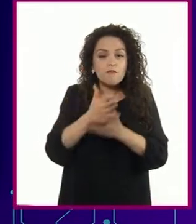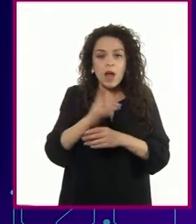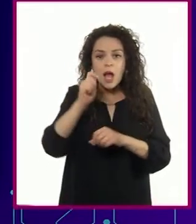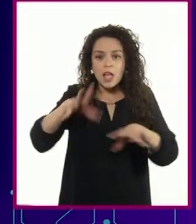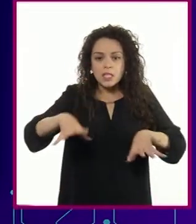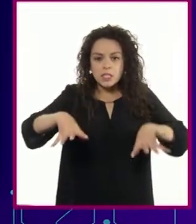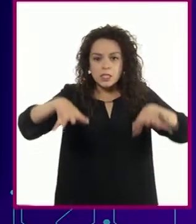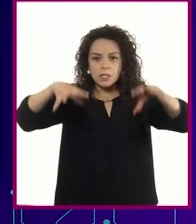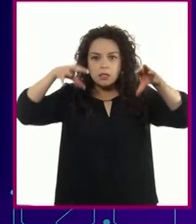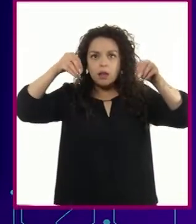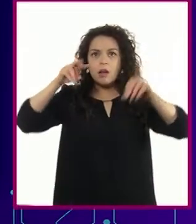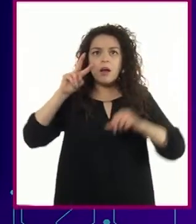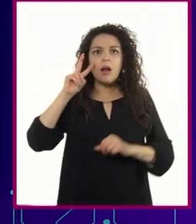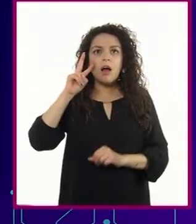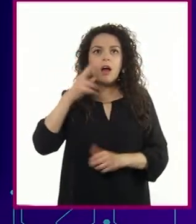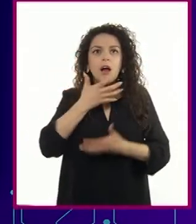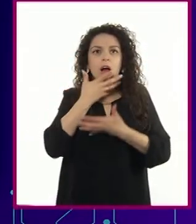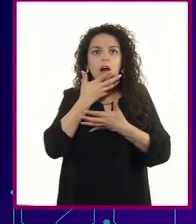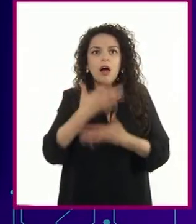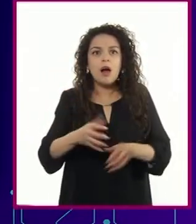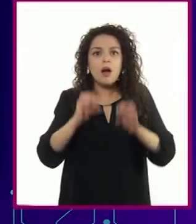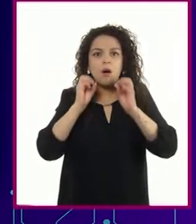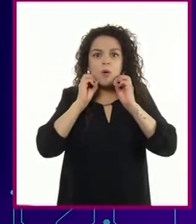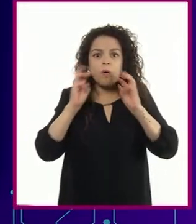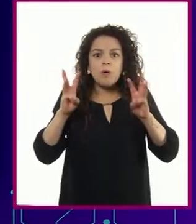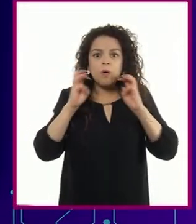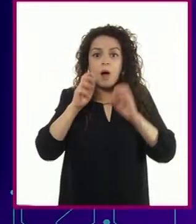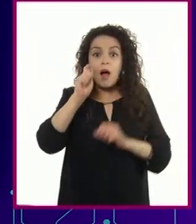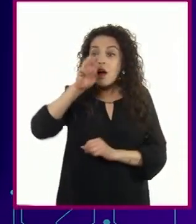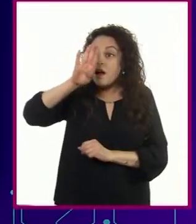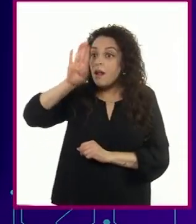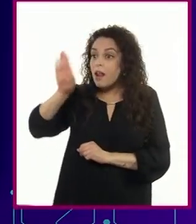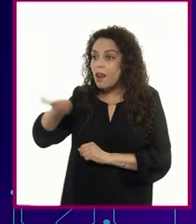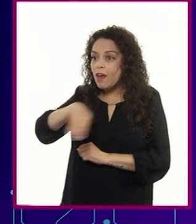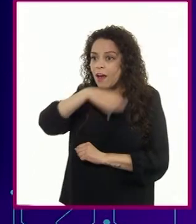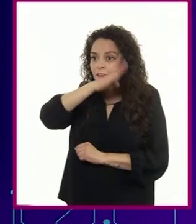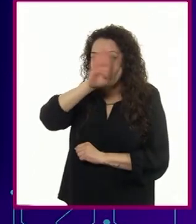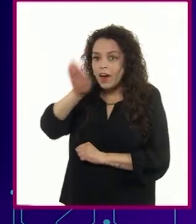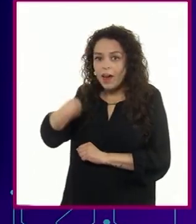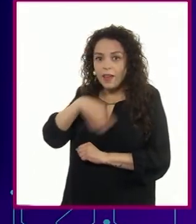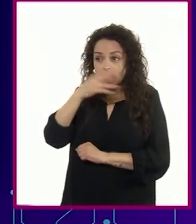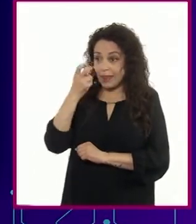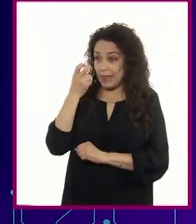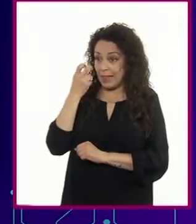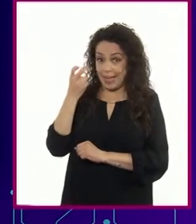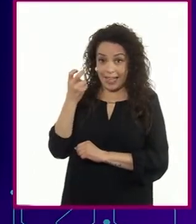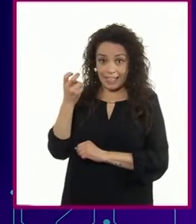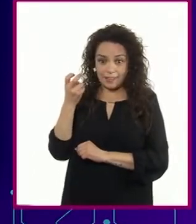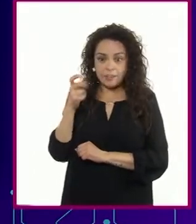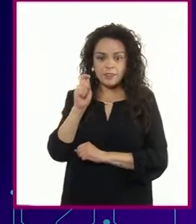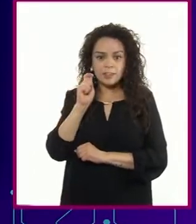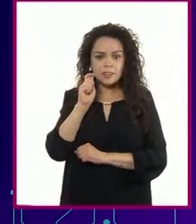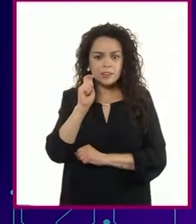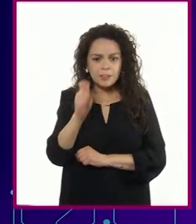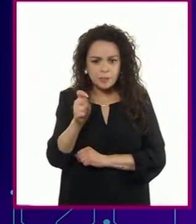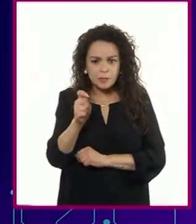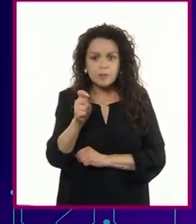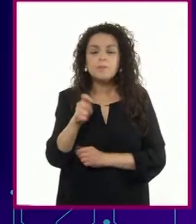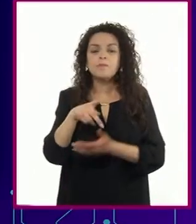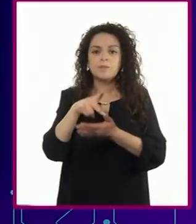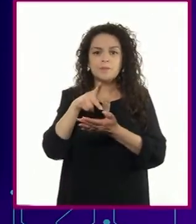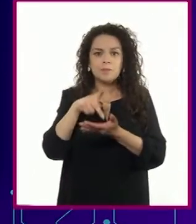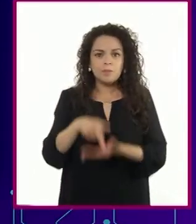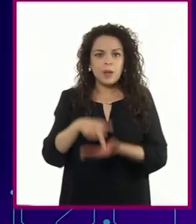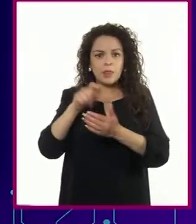de un gigantesco elefante. En el transcurso de la función, el majestuoso animal hizo gala de un peso, un tamaño y